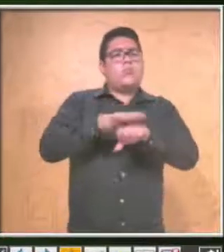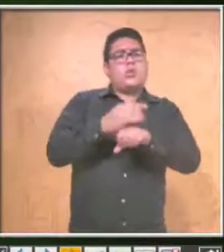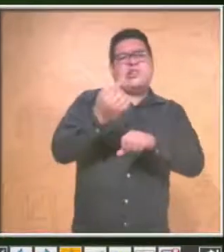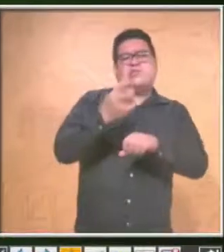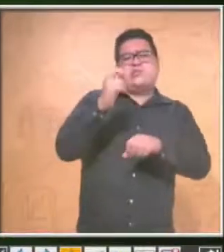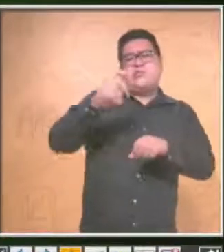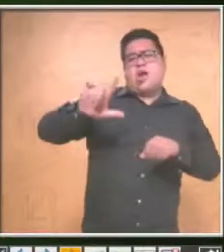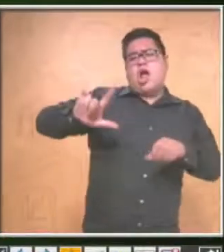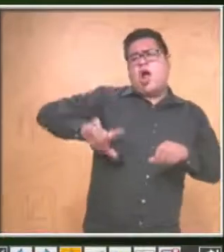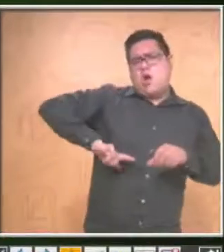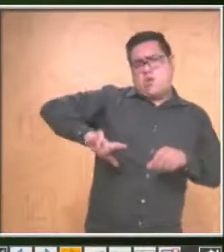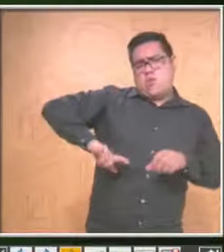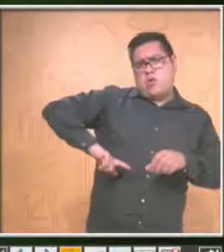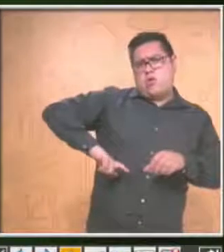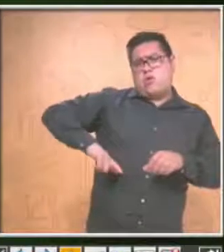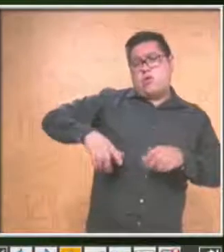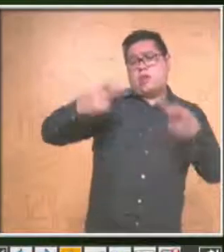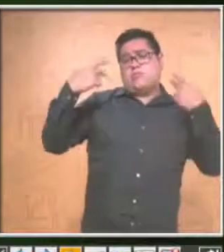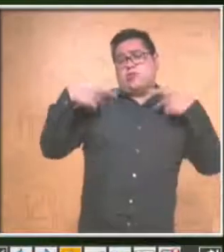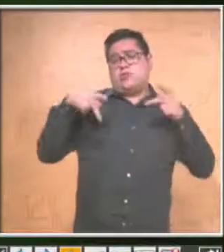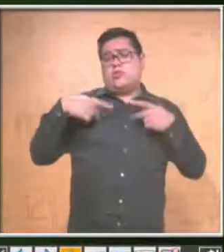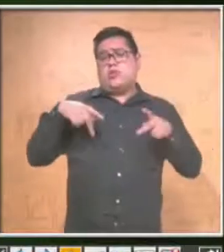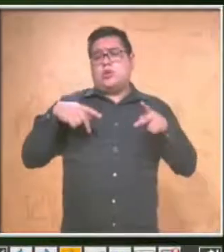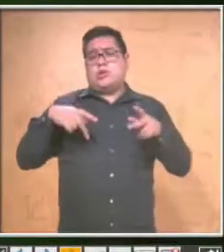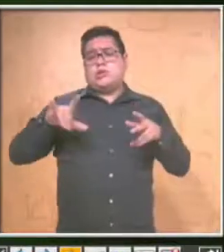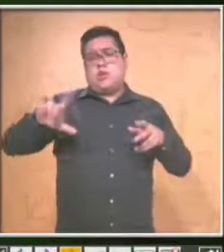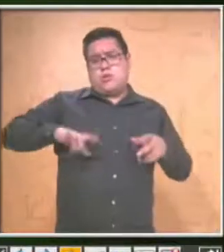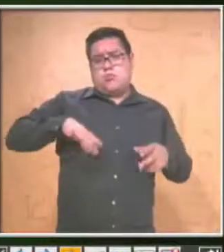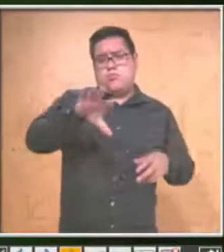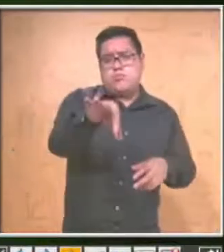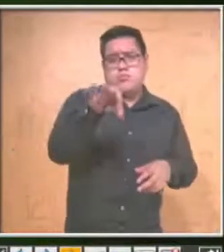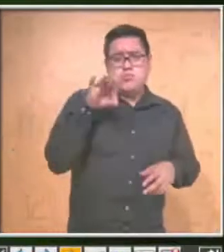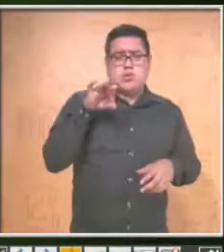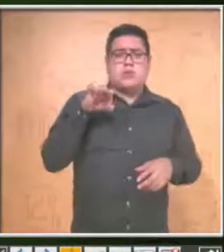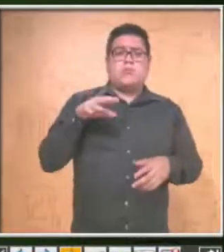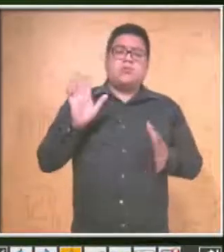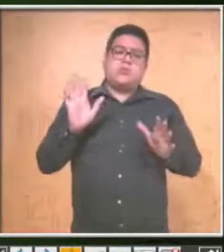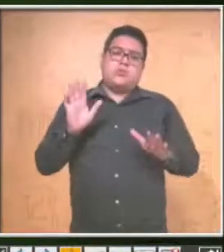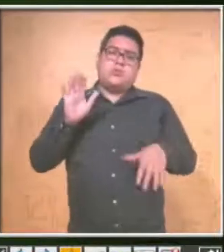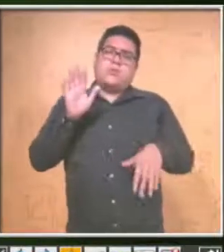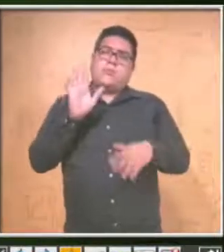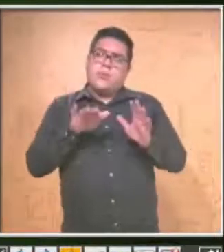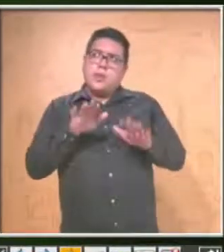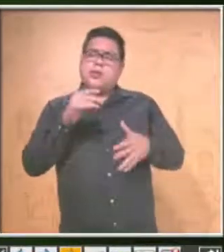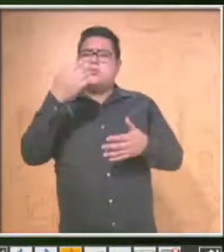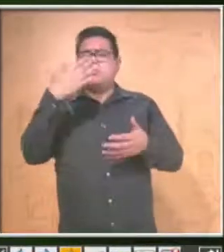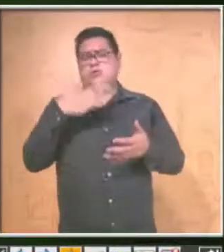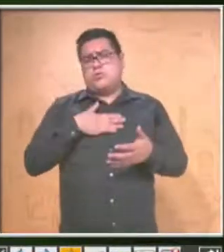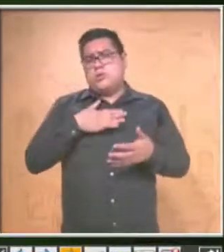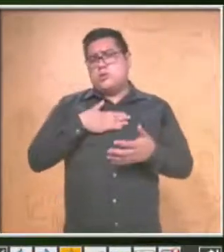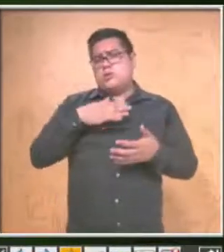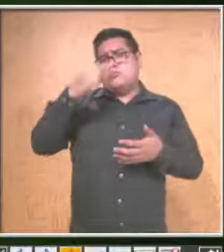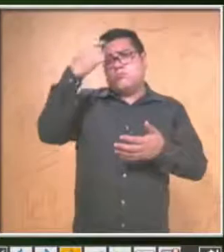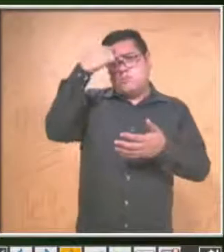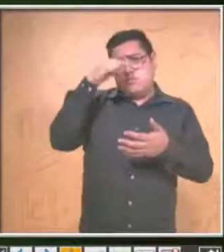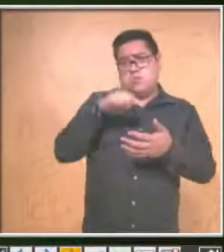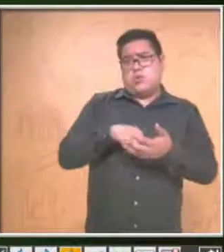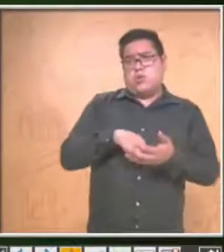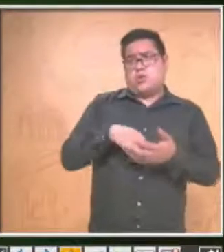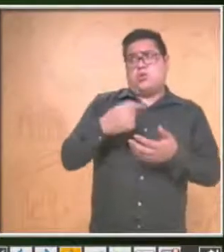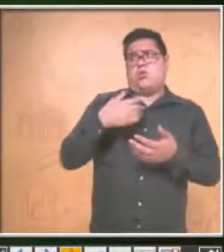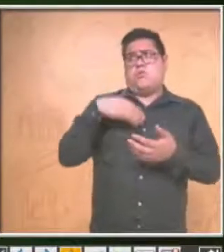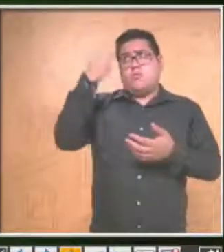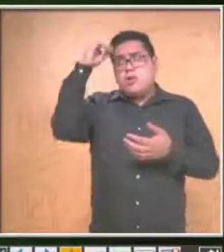donde las personas elegimos a nuestros gobernantes según nuestras preferencias y la idea que tengamos de cómo